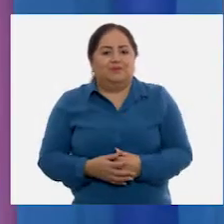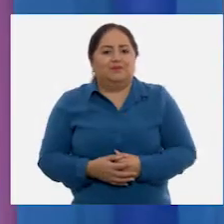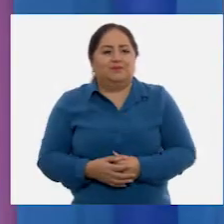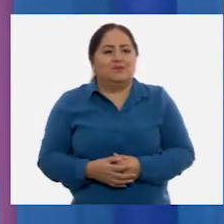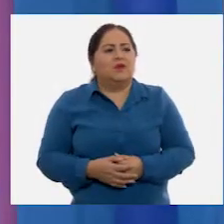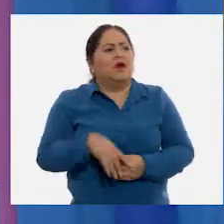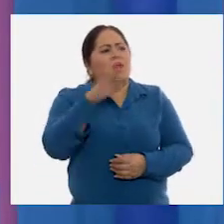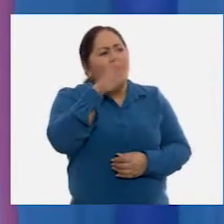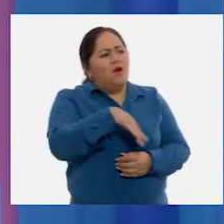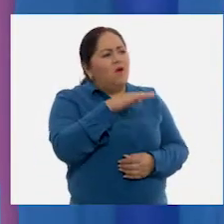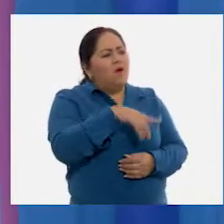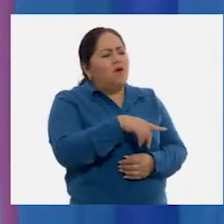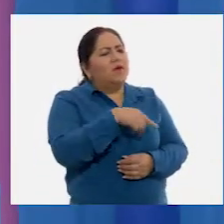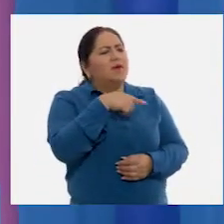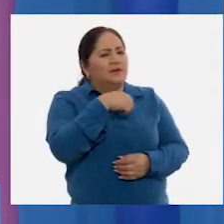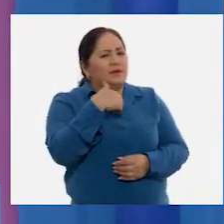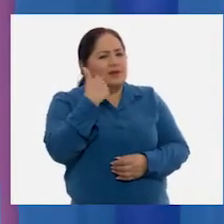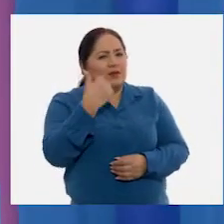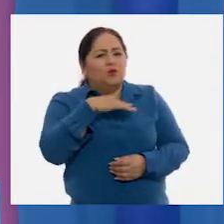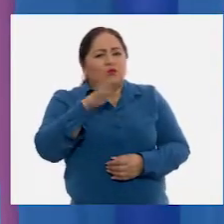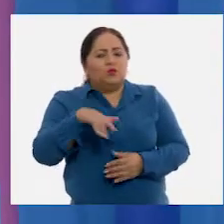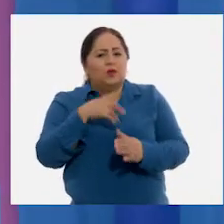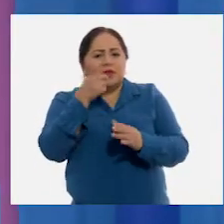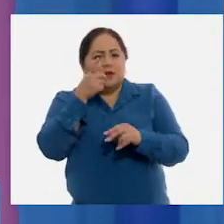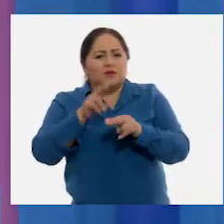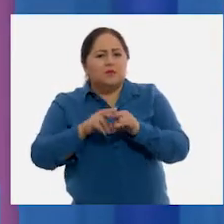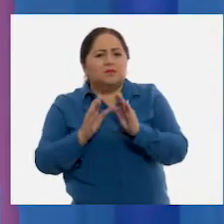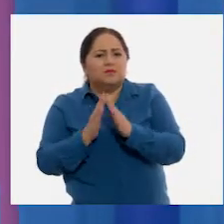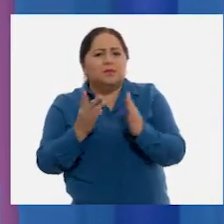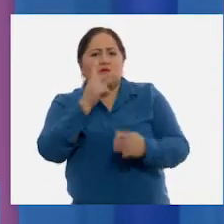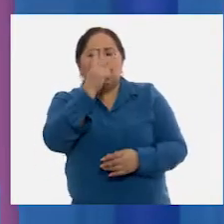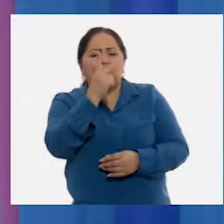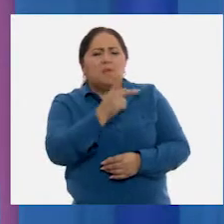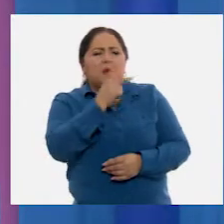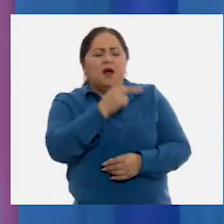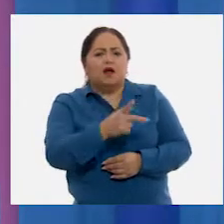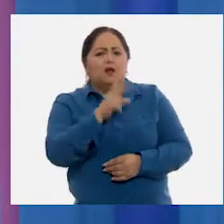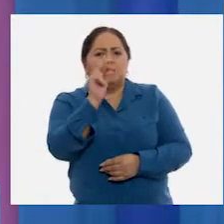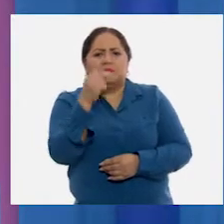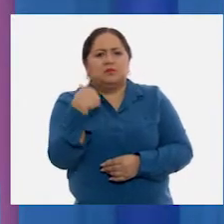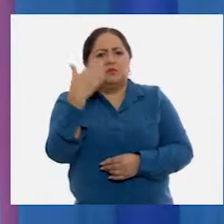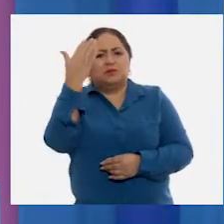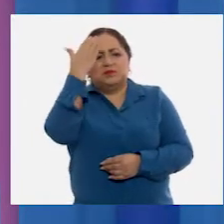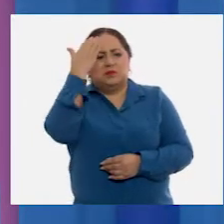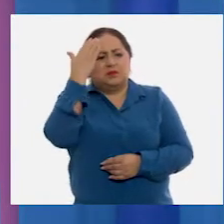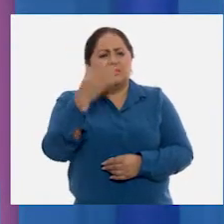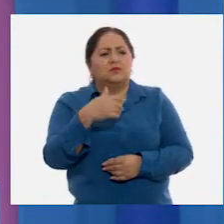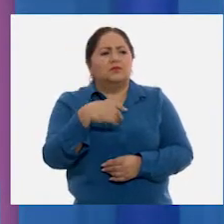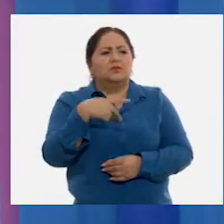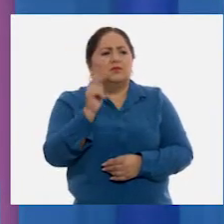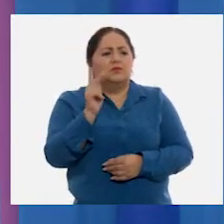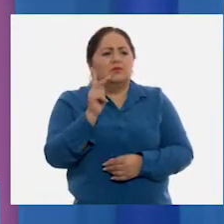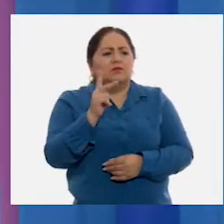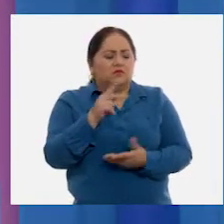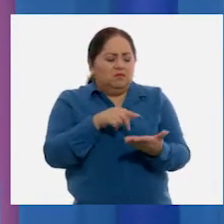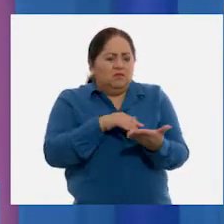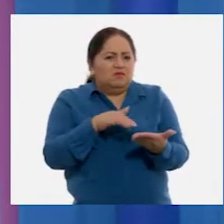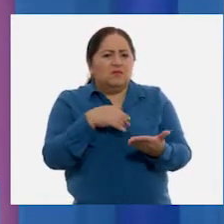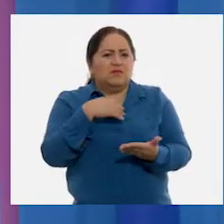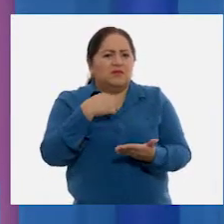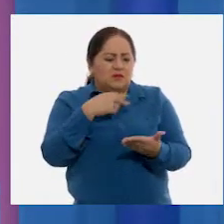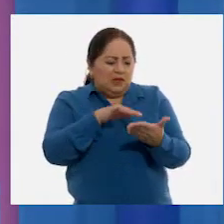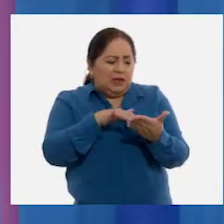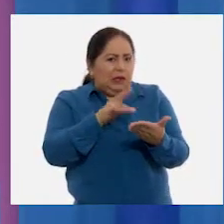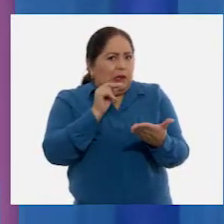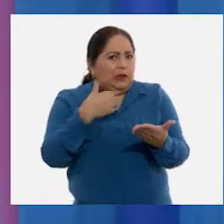Gaby, y hablando de eso, me gustaría buscar en el diccionario 2 palabras que desconozco y no sabría inferir por el contexto